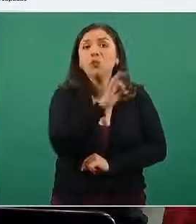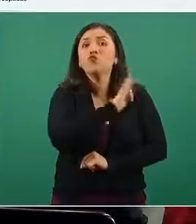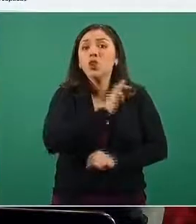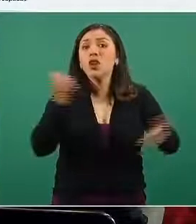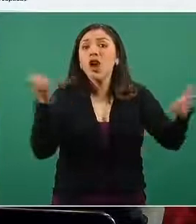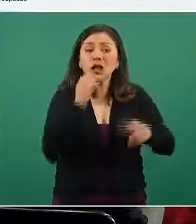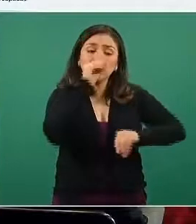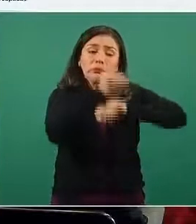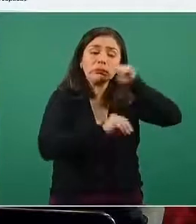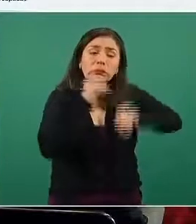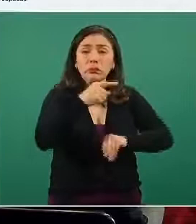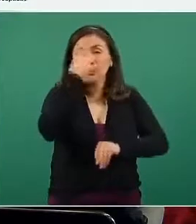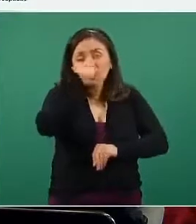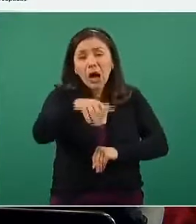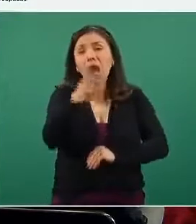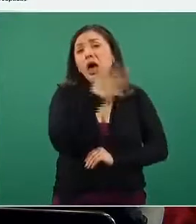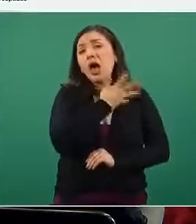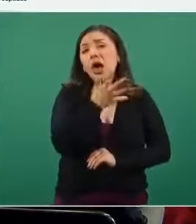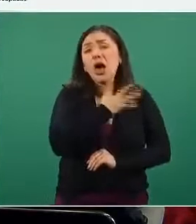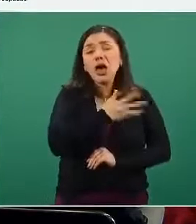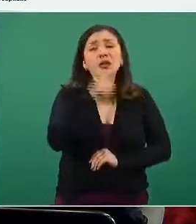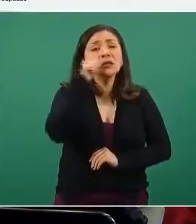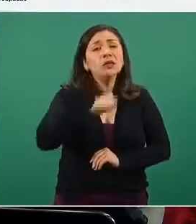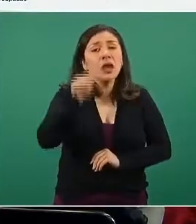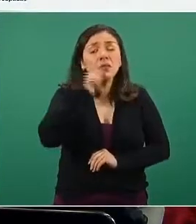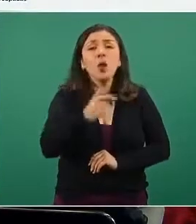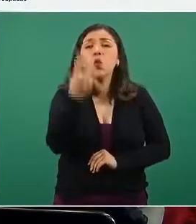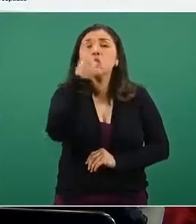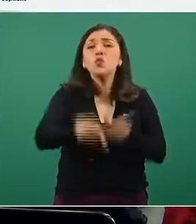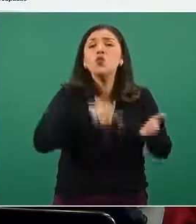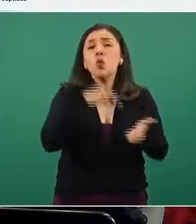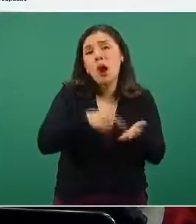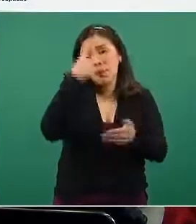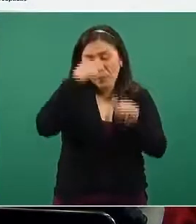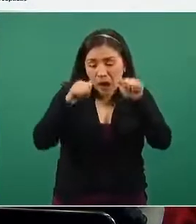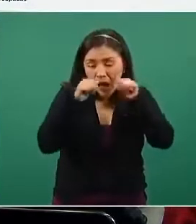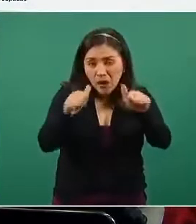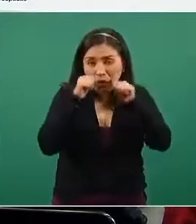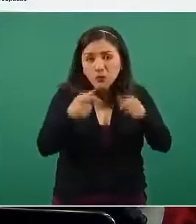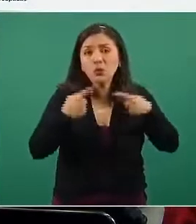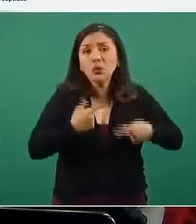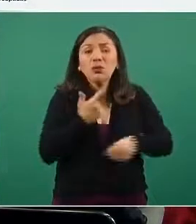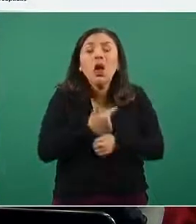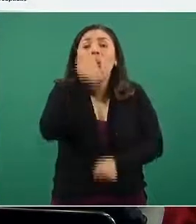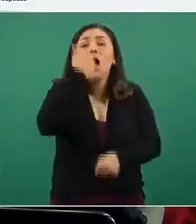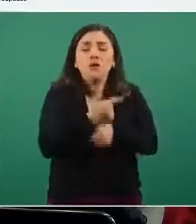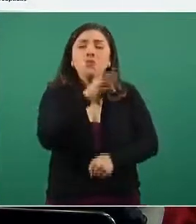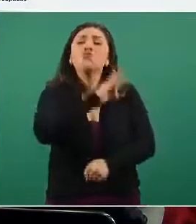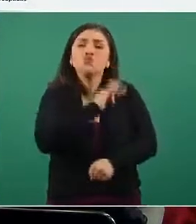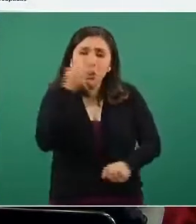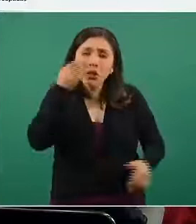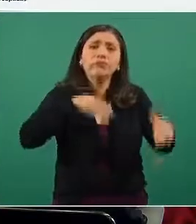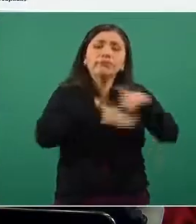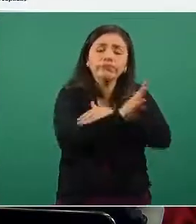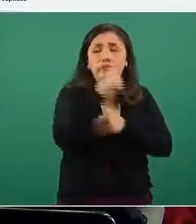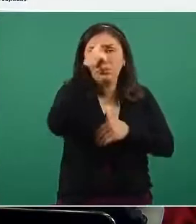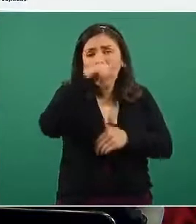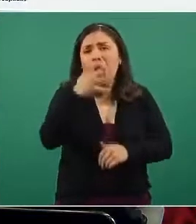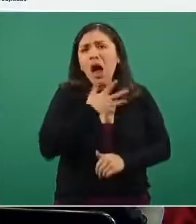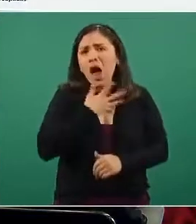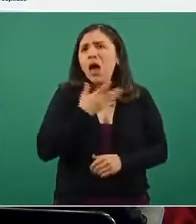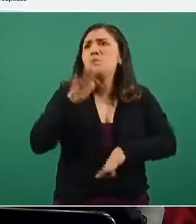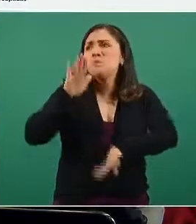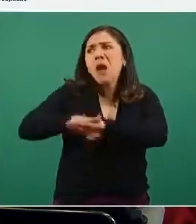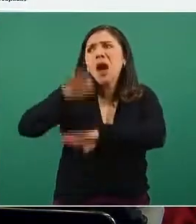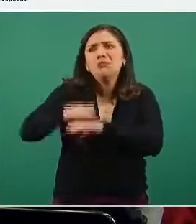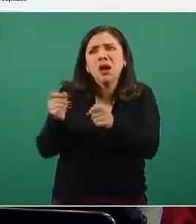el objetivo, que es siempre tener una cama disponible más allá del incremento de la demanda que se está teniendo por